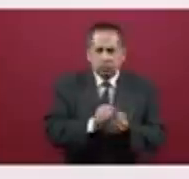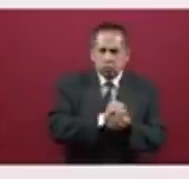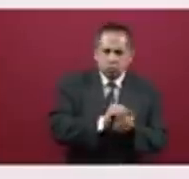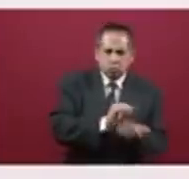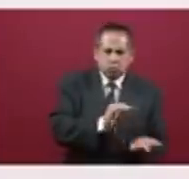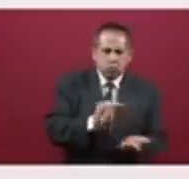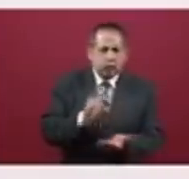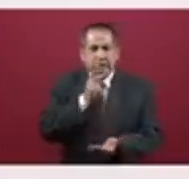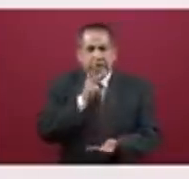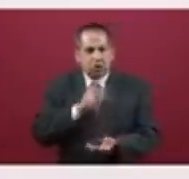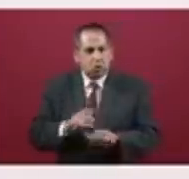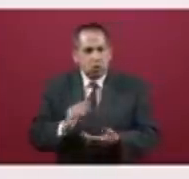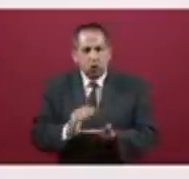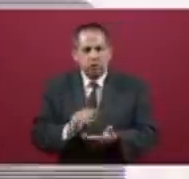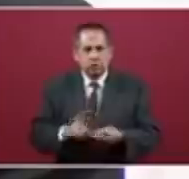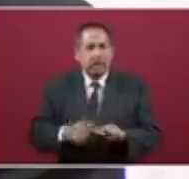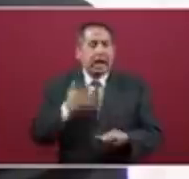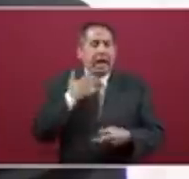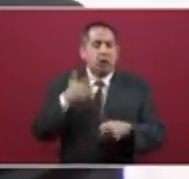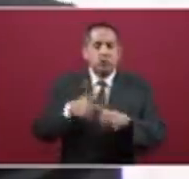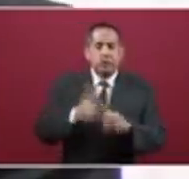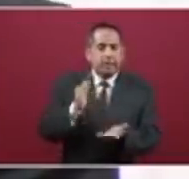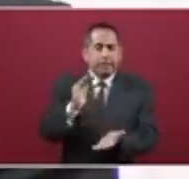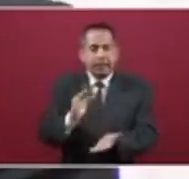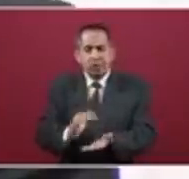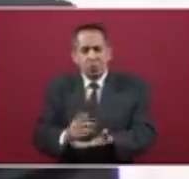se producen menos gasolinas